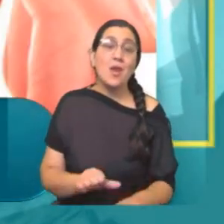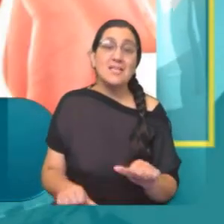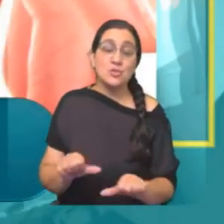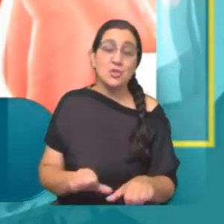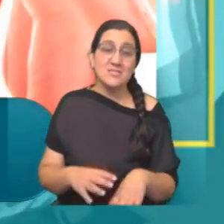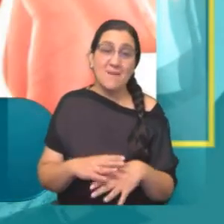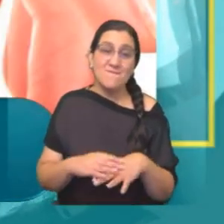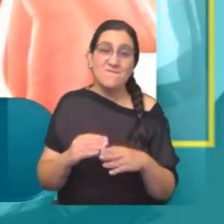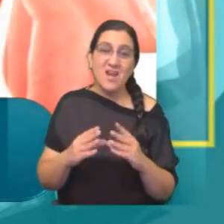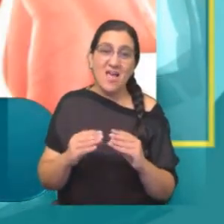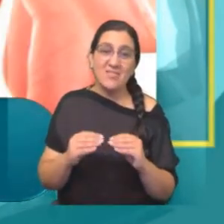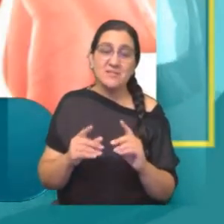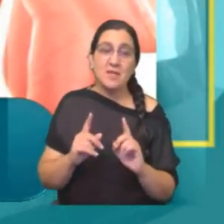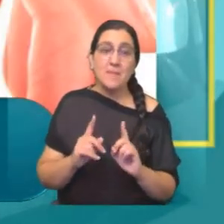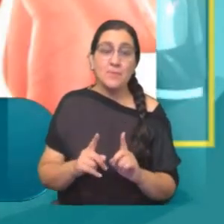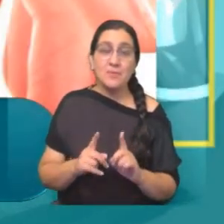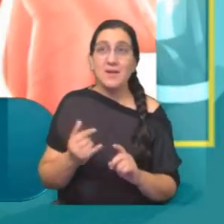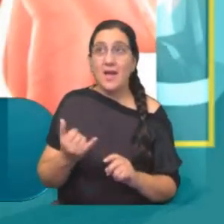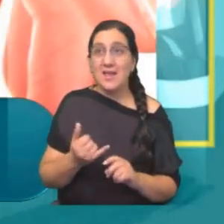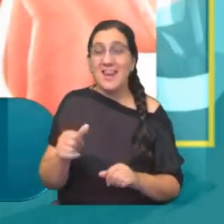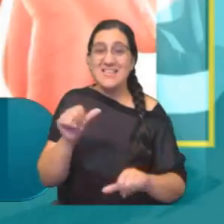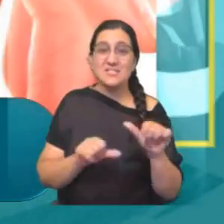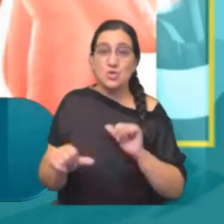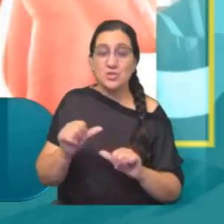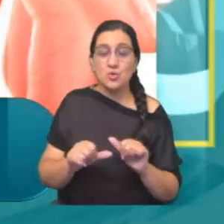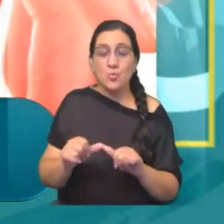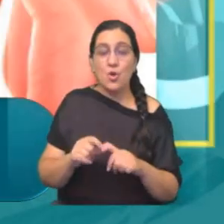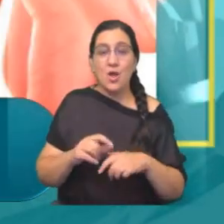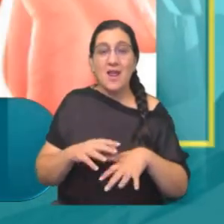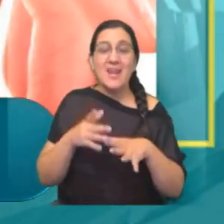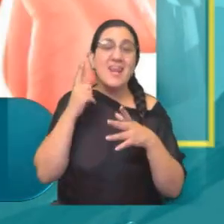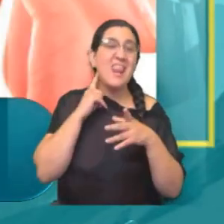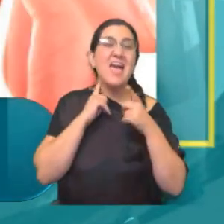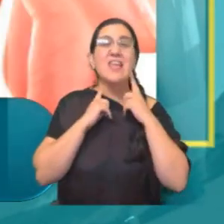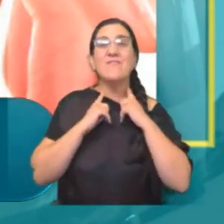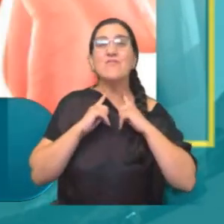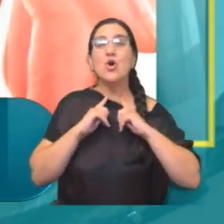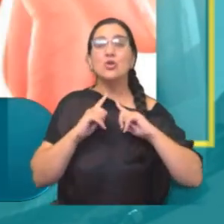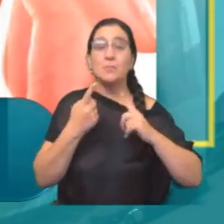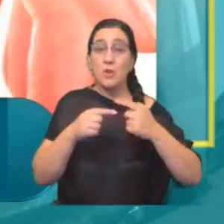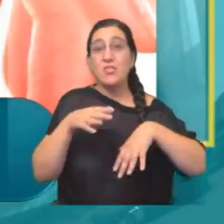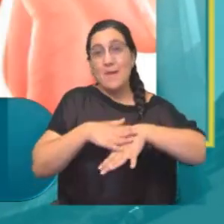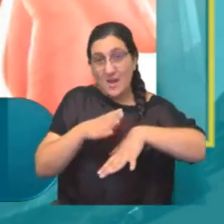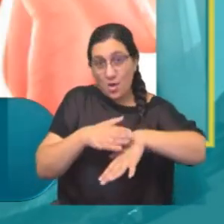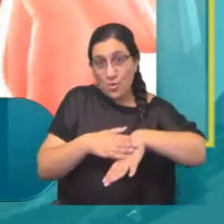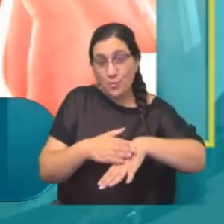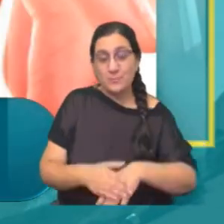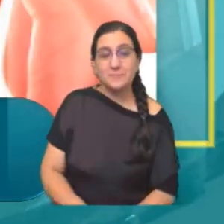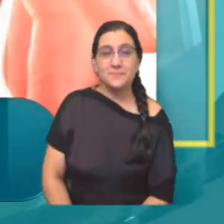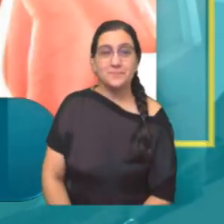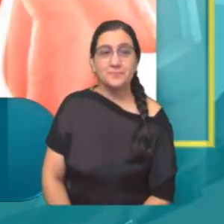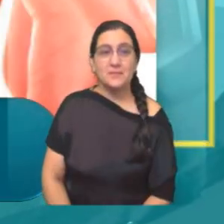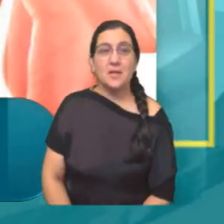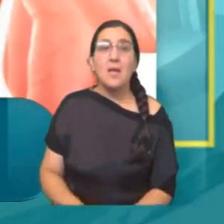¿verdad? Después lesiones en lo que tiene que ver con nervios de la mano, también, eso sería como otra zona de lesiones. Lesiones